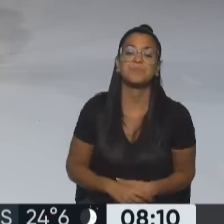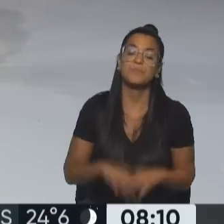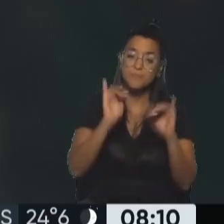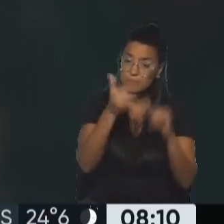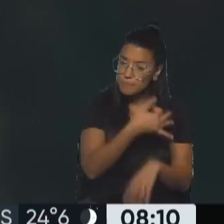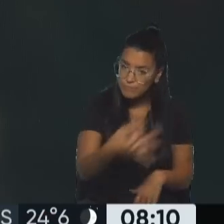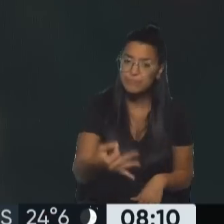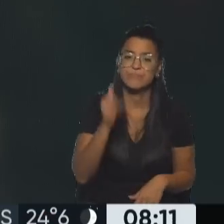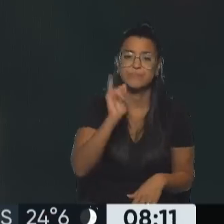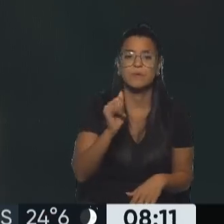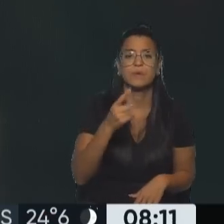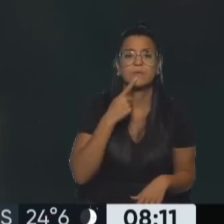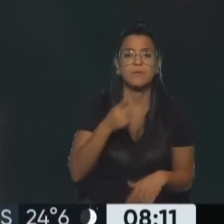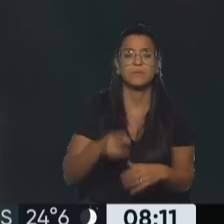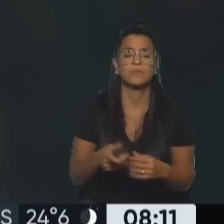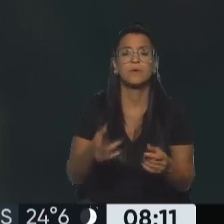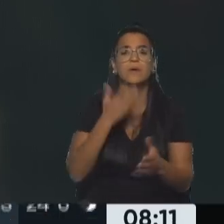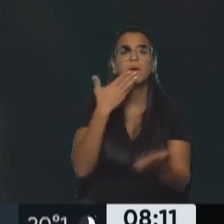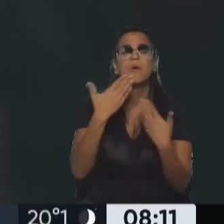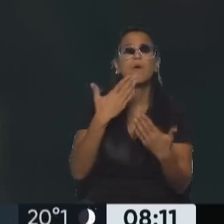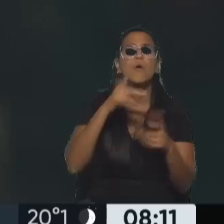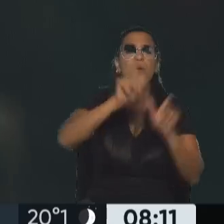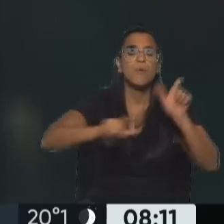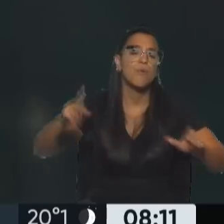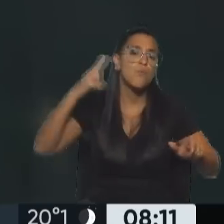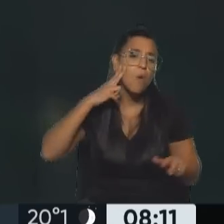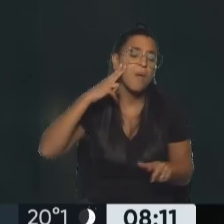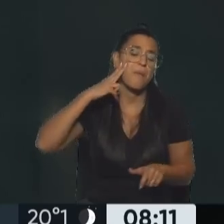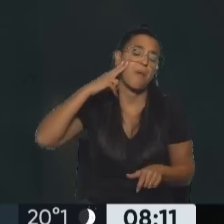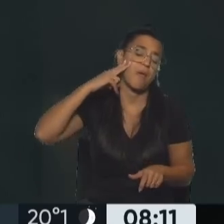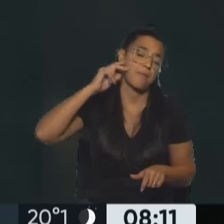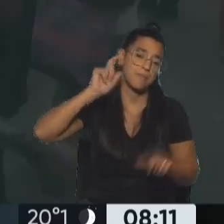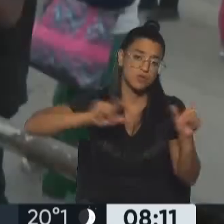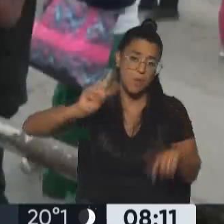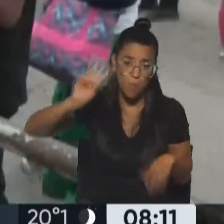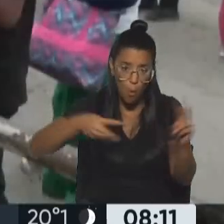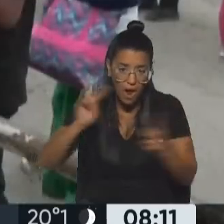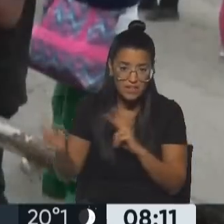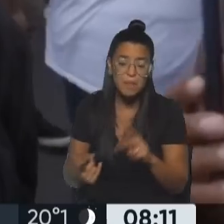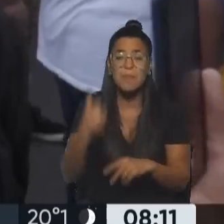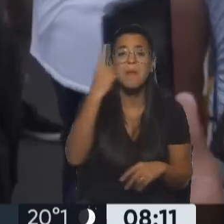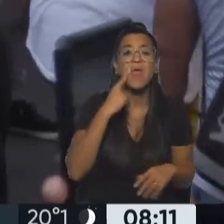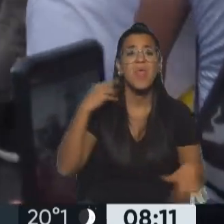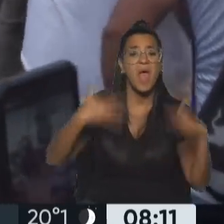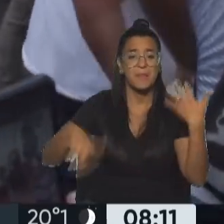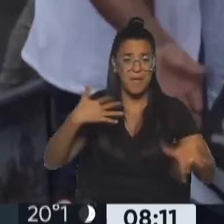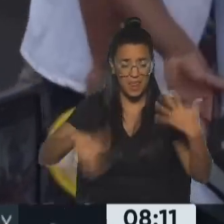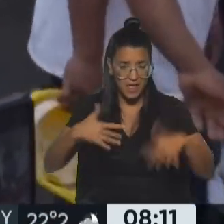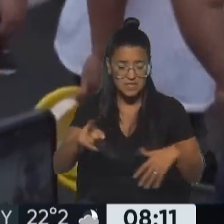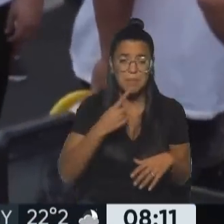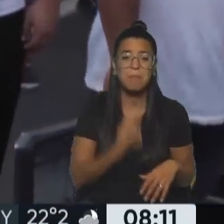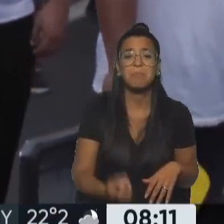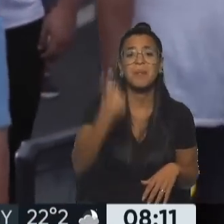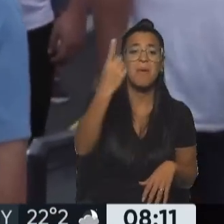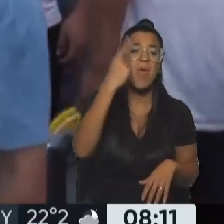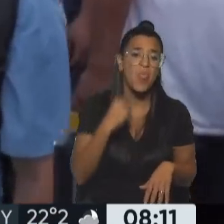estamos hablando de solamente nueve muertos el día de ayer el primer día de estado de emergencia es decir el primer